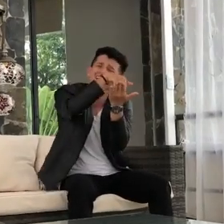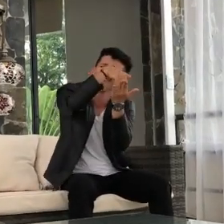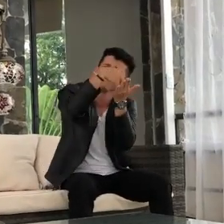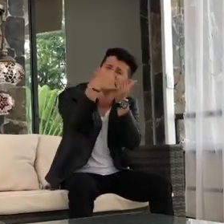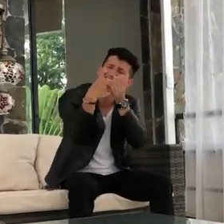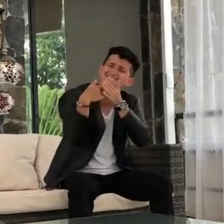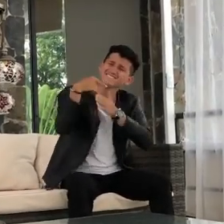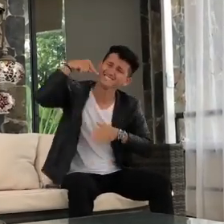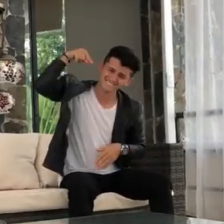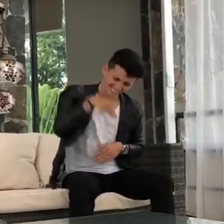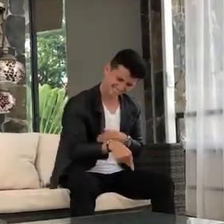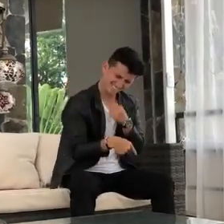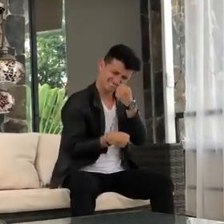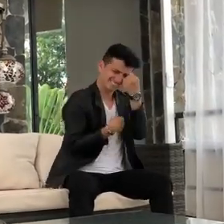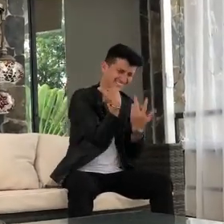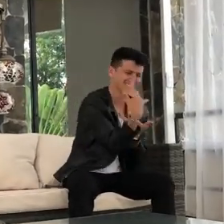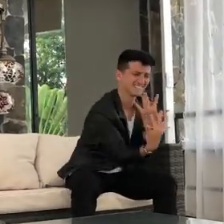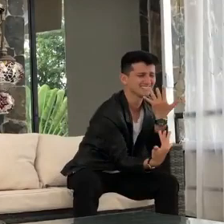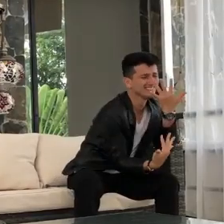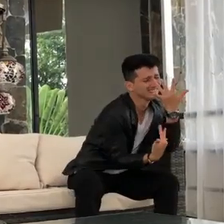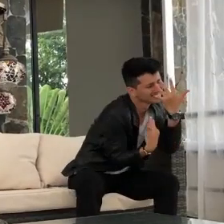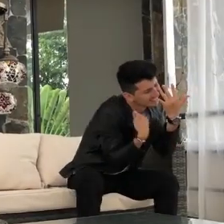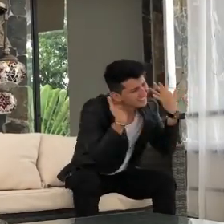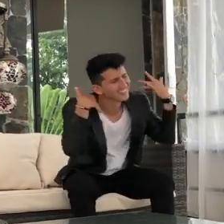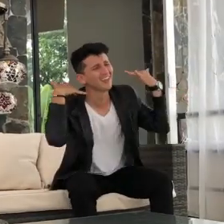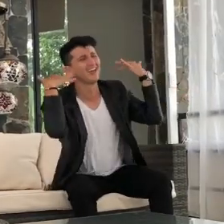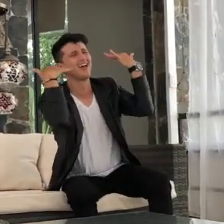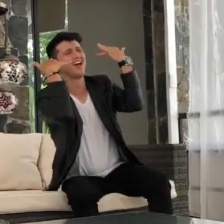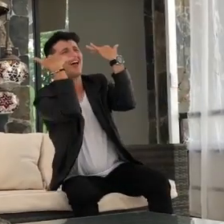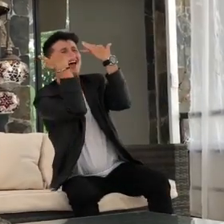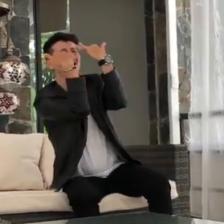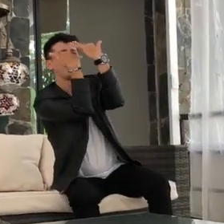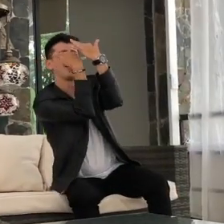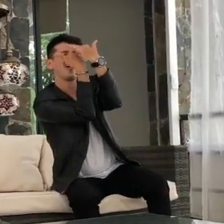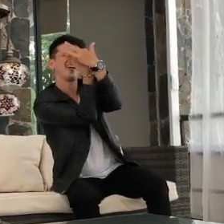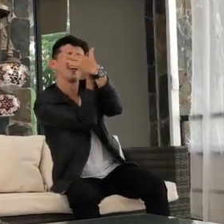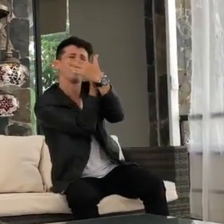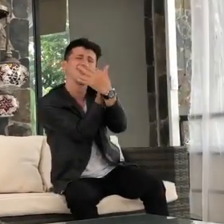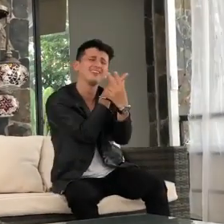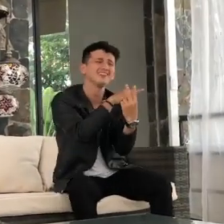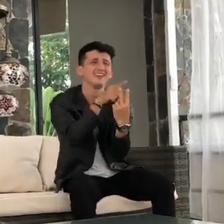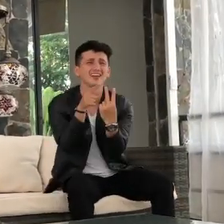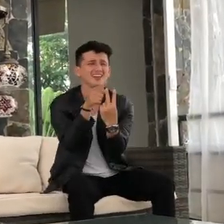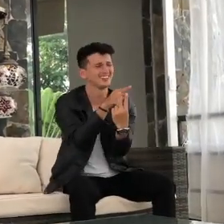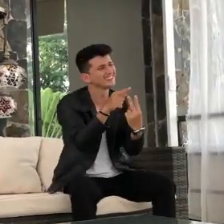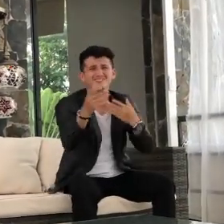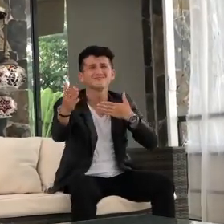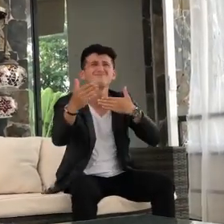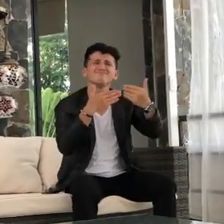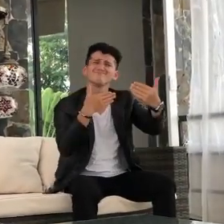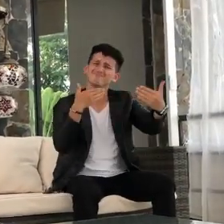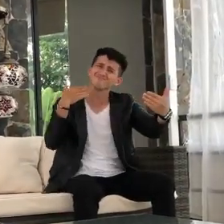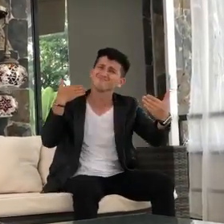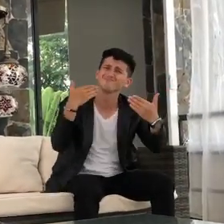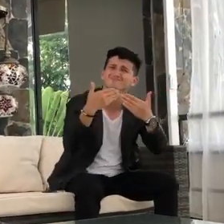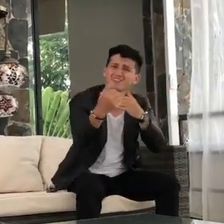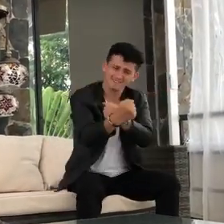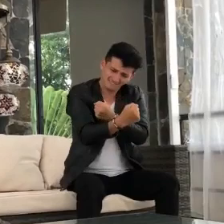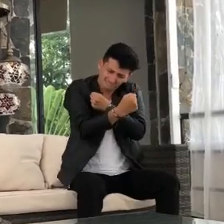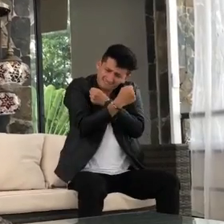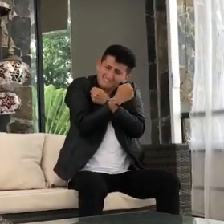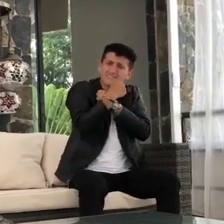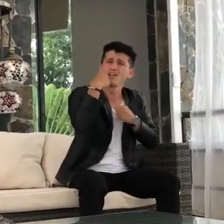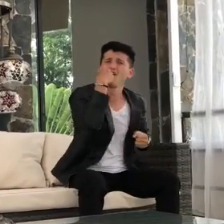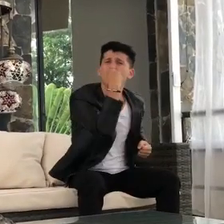al infierno y a la dicha. Y amarnos más, besar